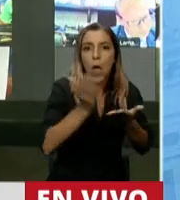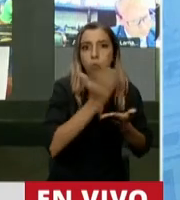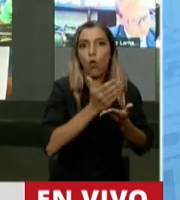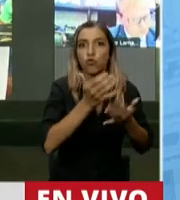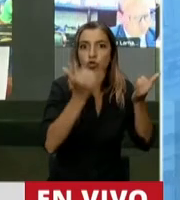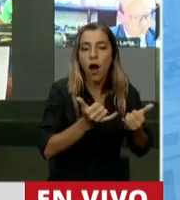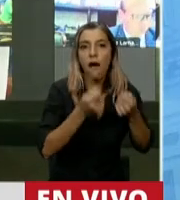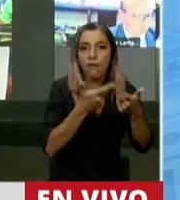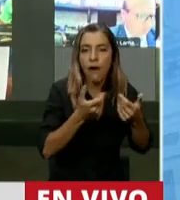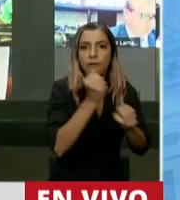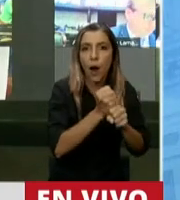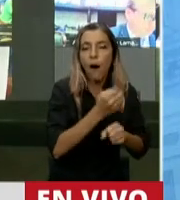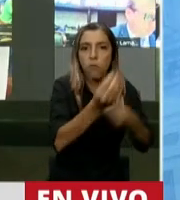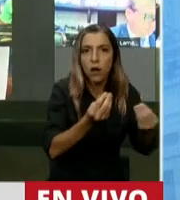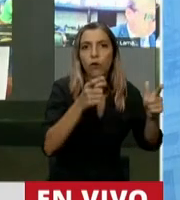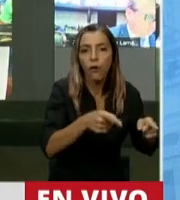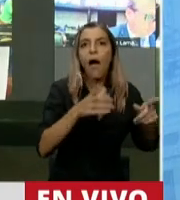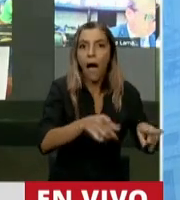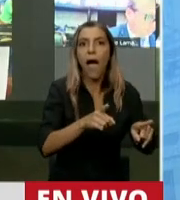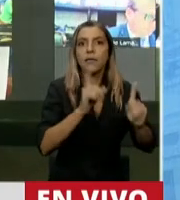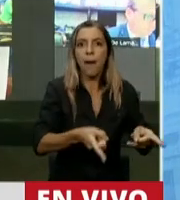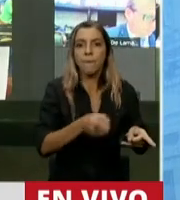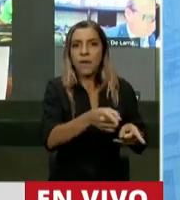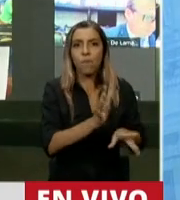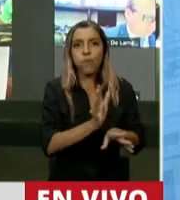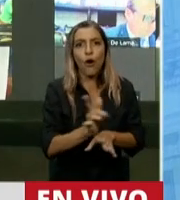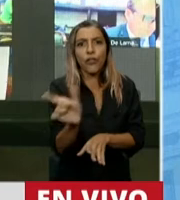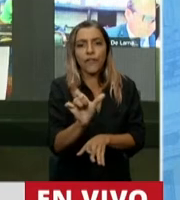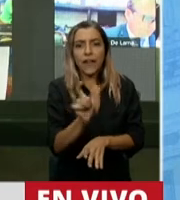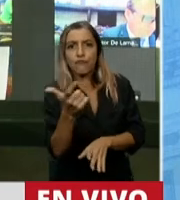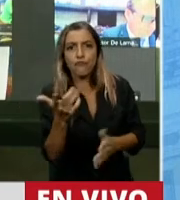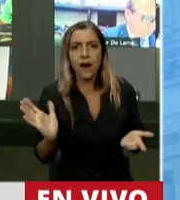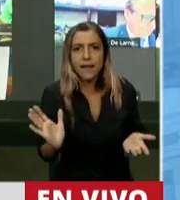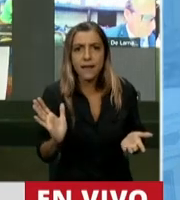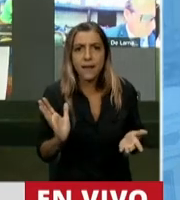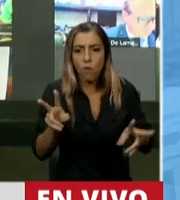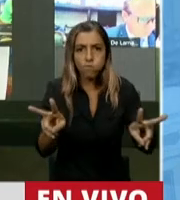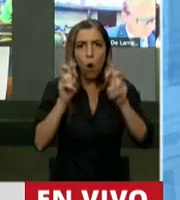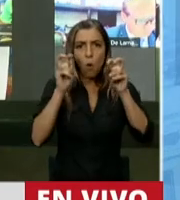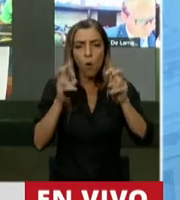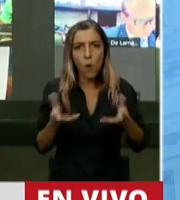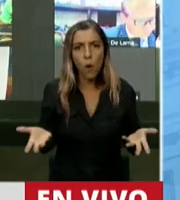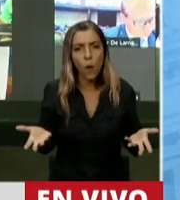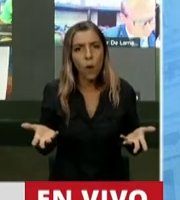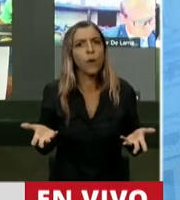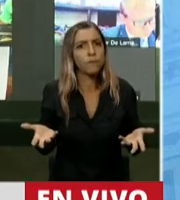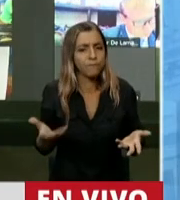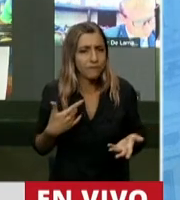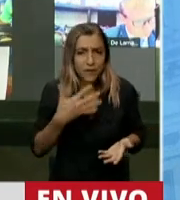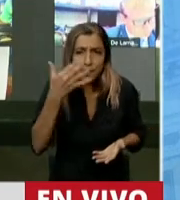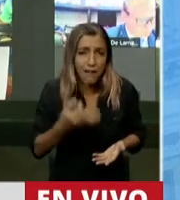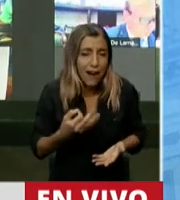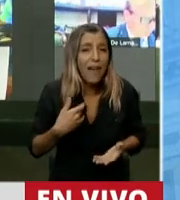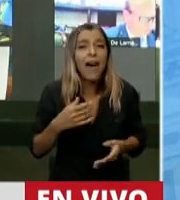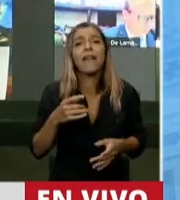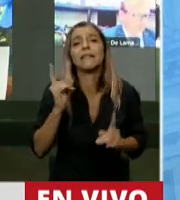económica. Realmente tampoco es cierto que se va a afectar a solamente 9.000